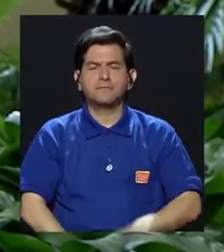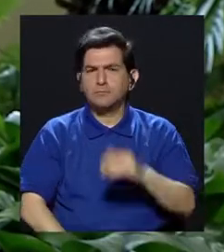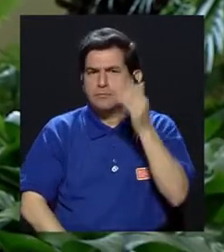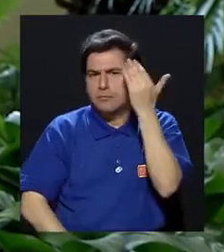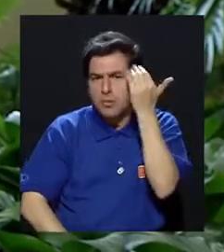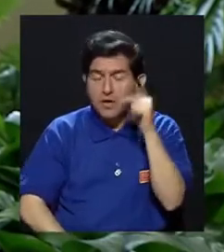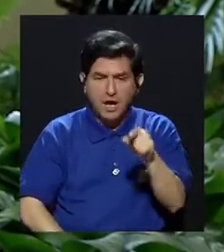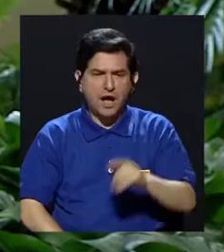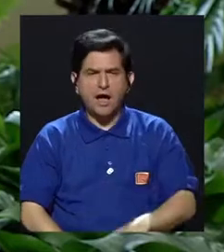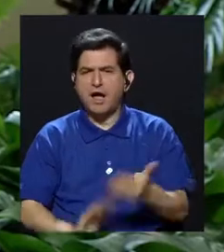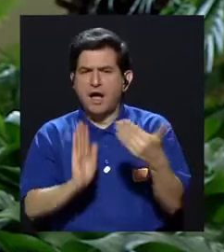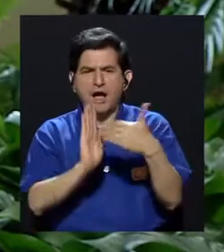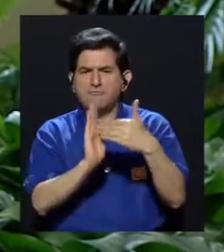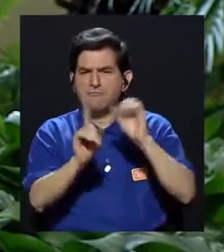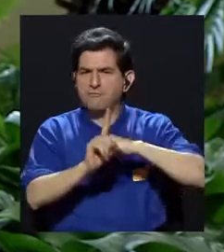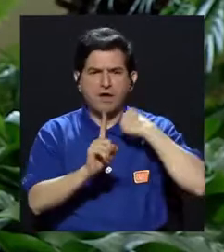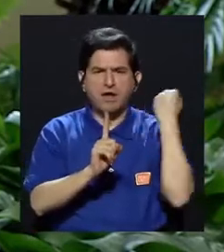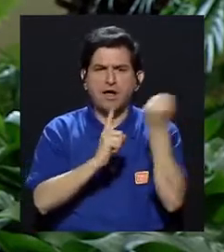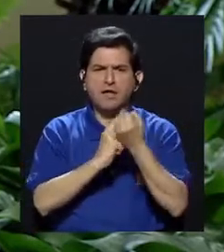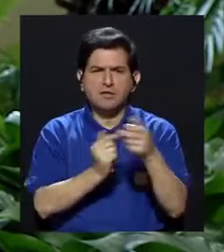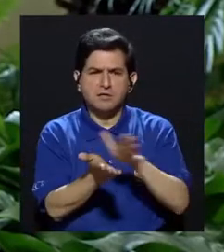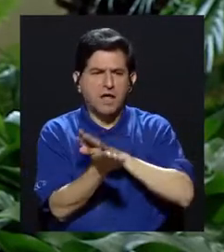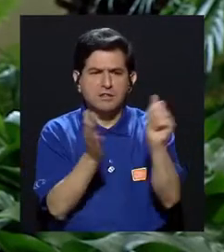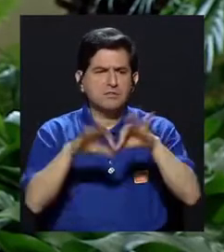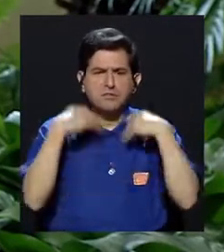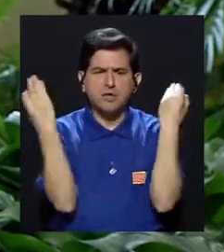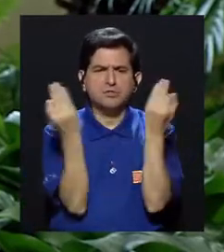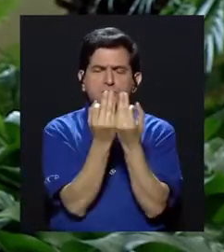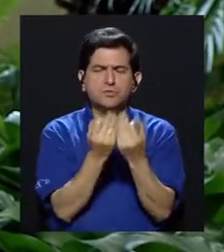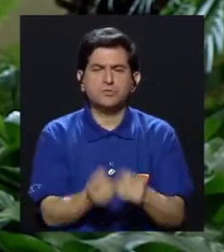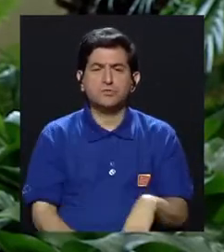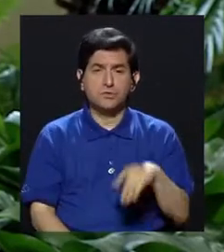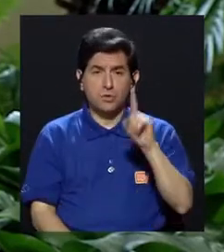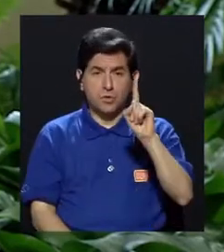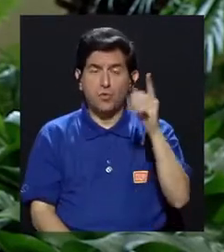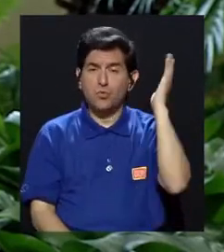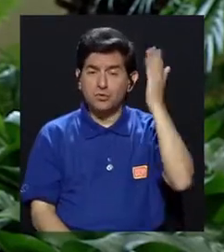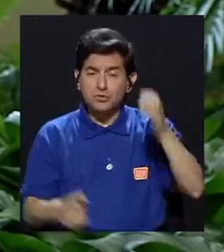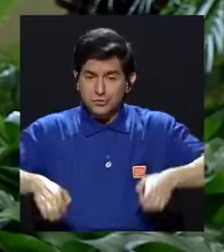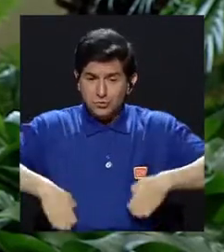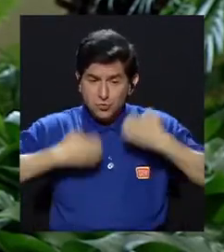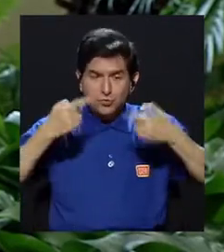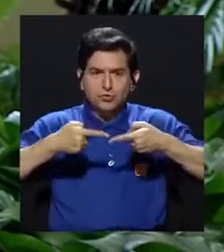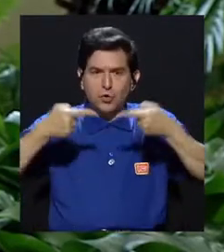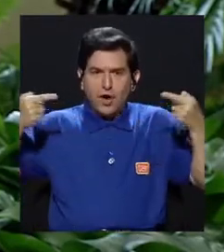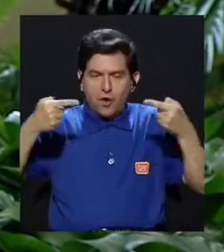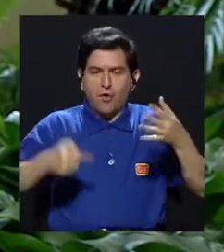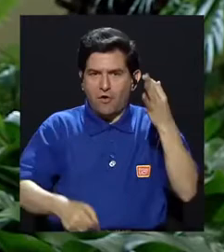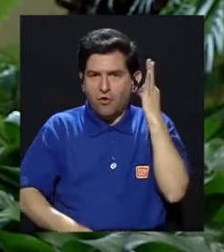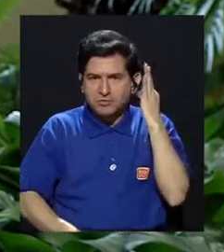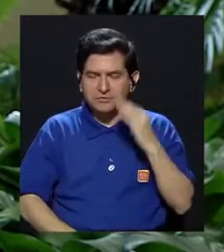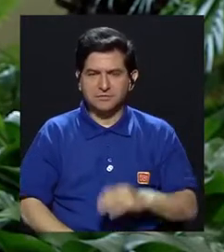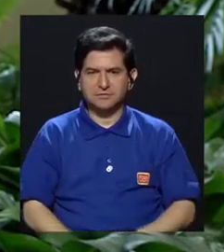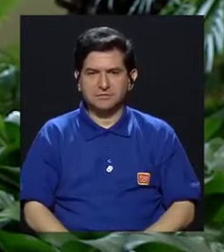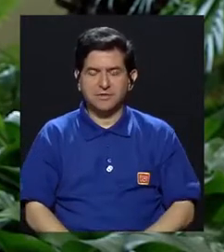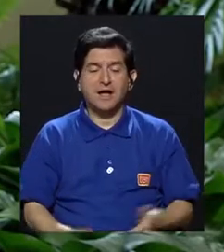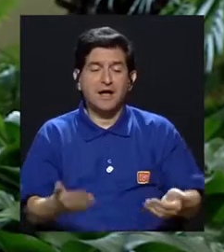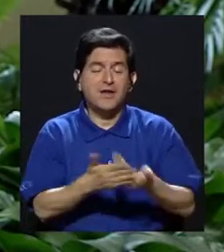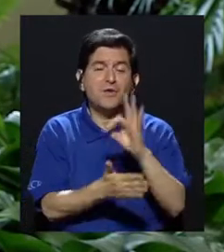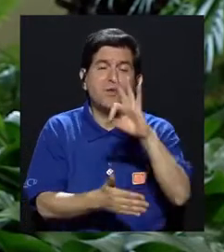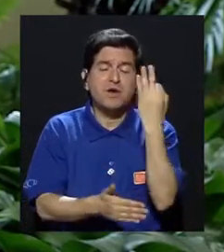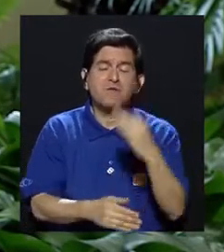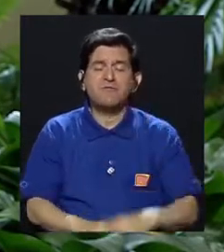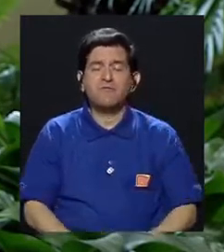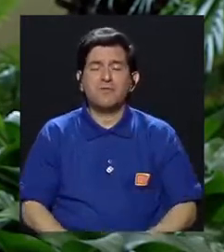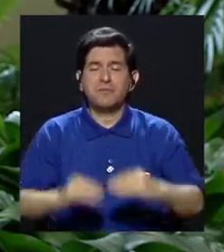Porque de alguna manera desestabilizan la sociedad, destruyen la familia, o sea, hay todo un discurso que sigue siendo en contra de las mujeres, que es una nueva forma